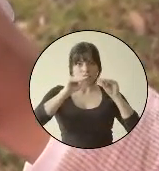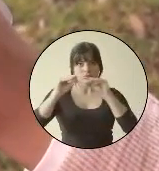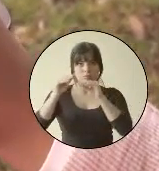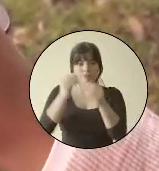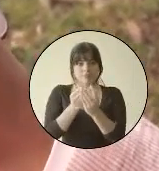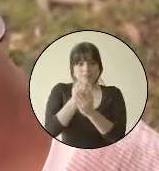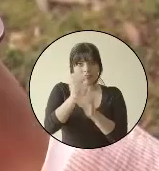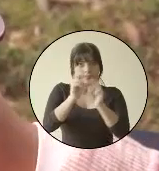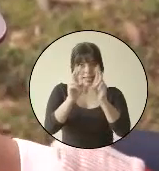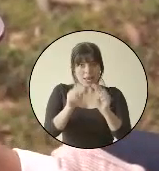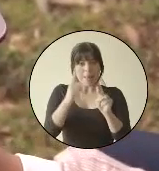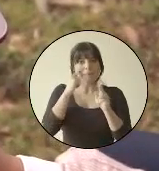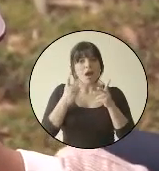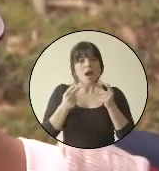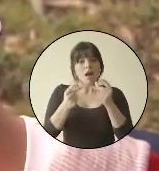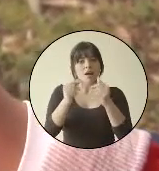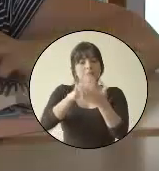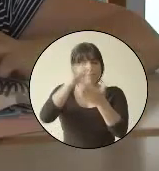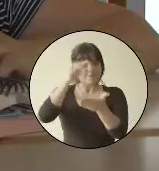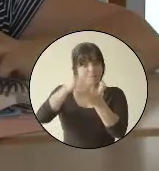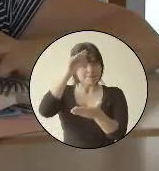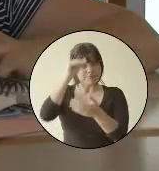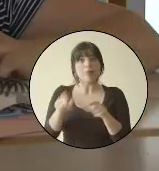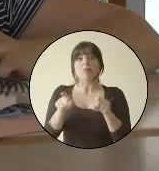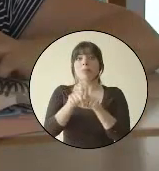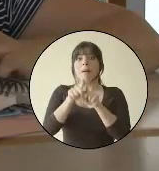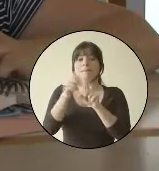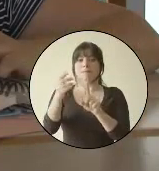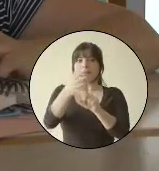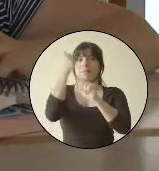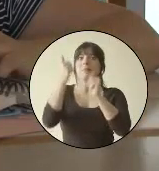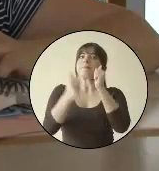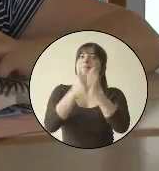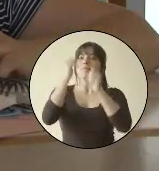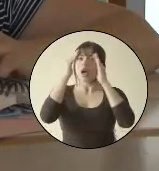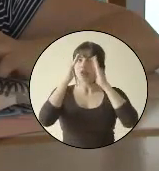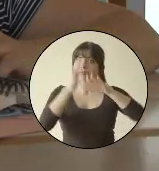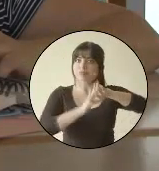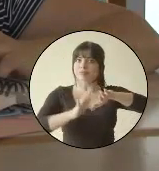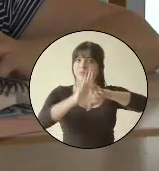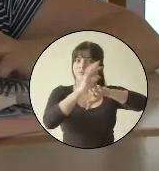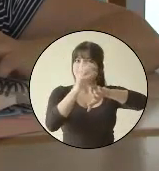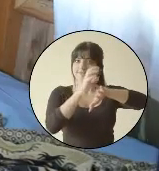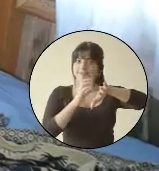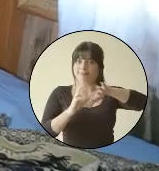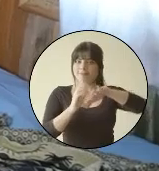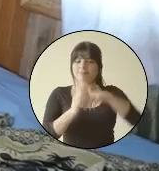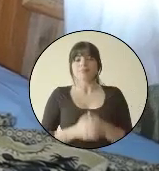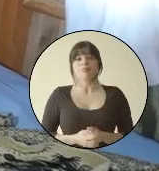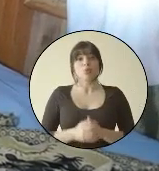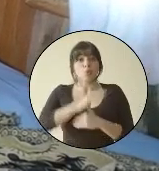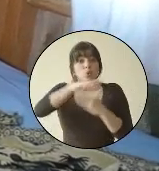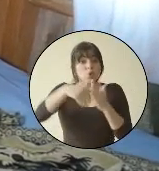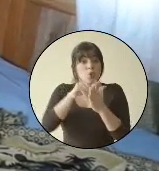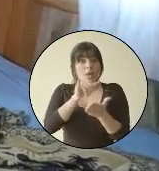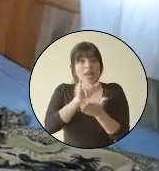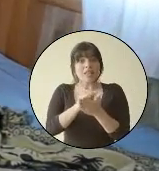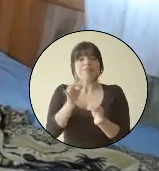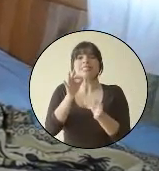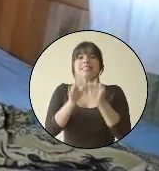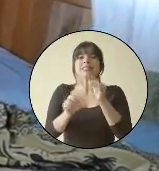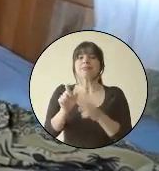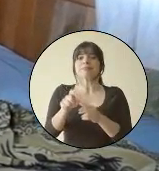enseñanza virtual para agilizar la formación y alcanzar mayor cobertura nacional. Todo esto a